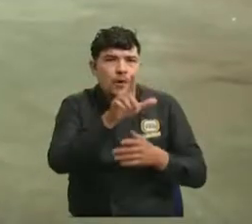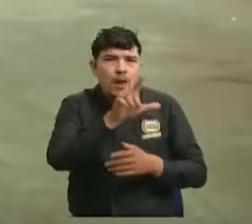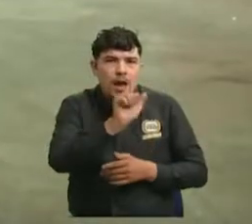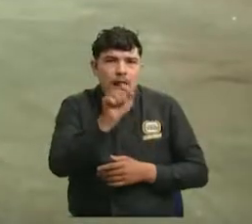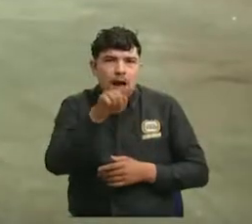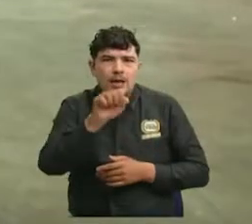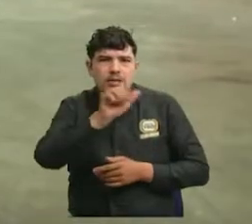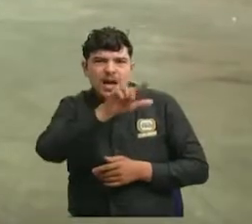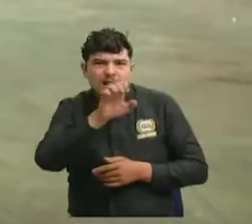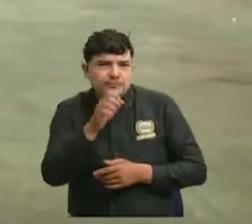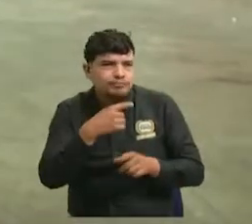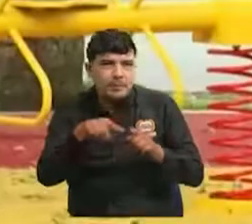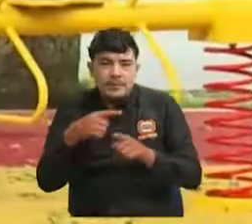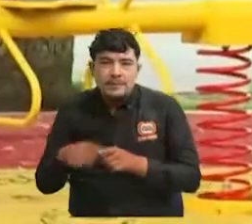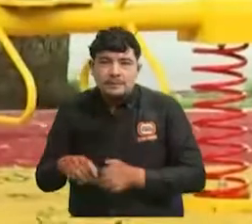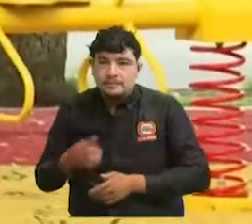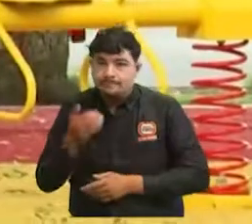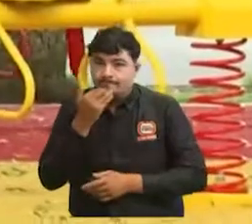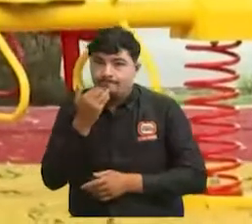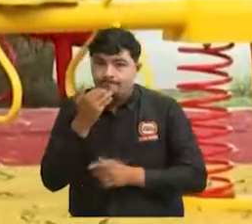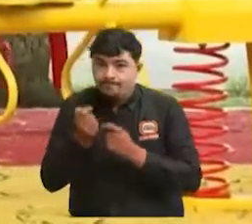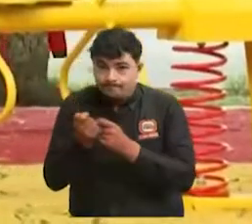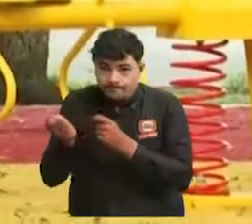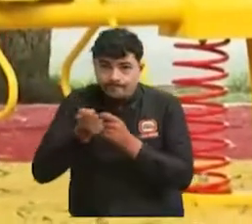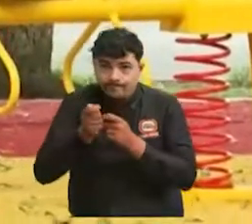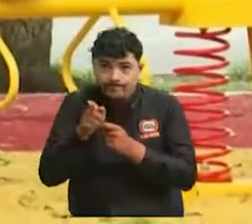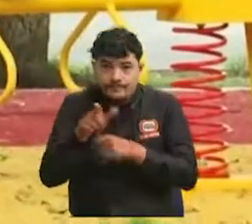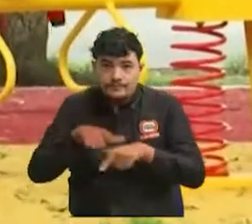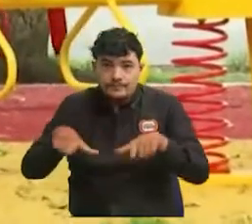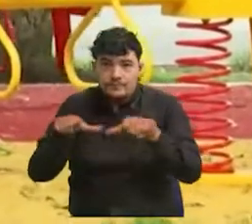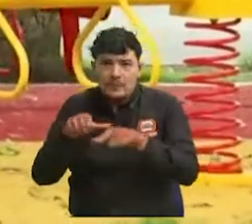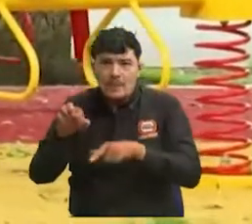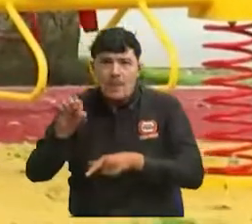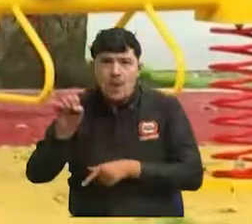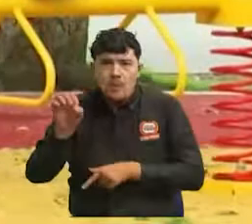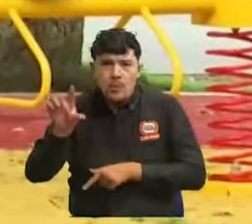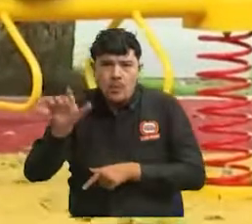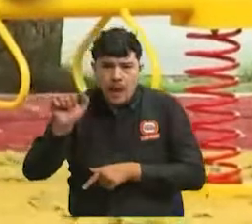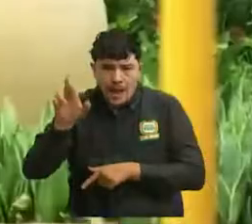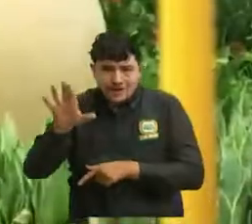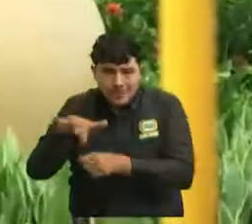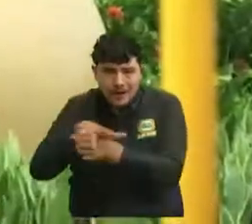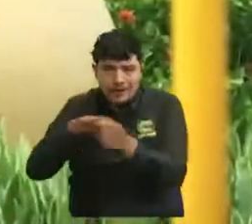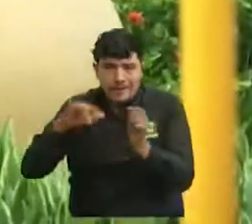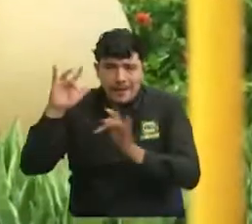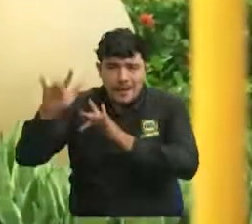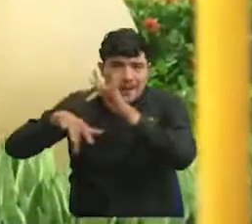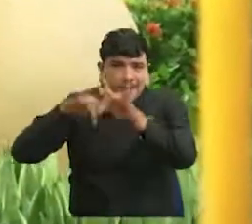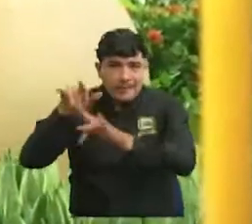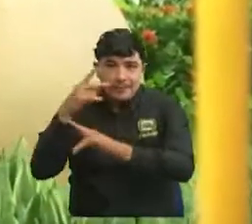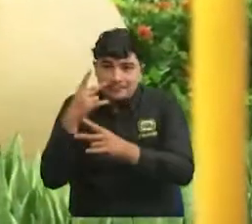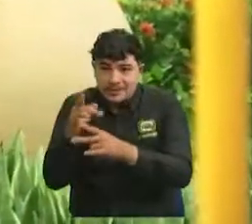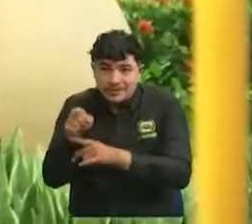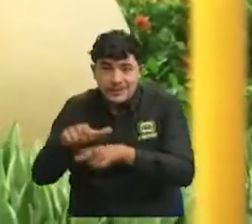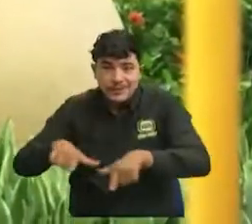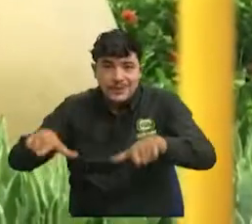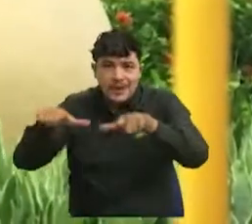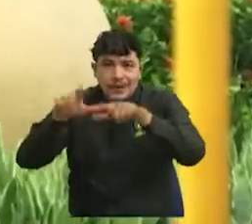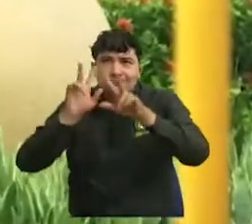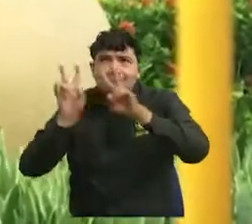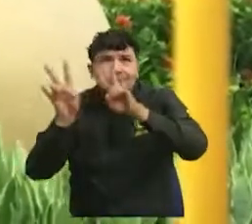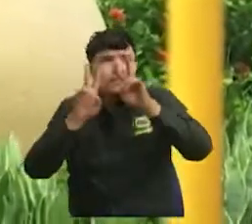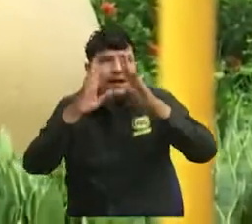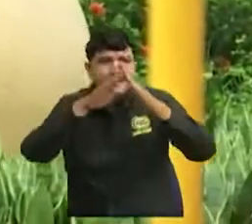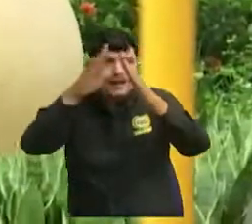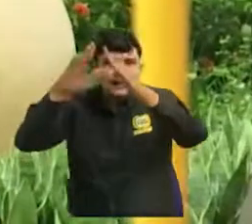este sector. Según vecinos y allegados al sector, el popular fue foco de visitantes que iban al lugar a ver las llamativas fachadas de las casas.